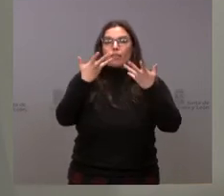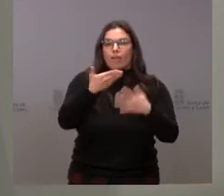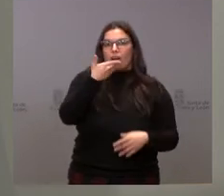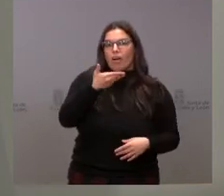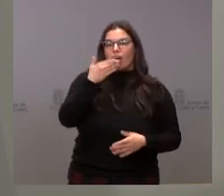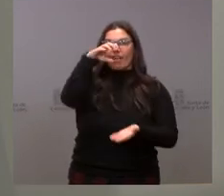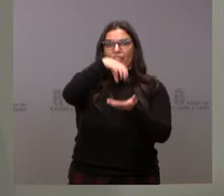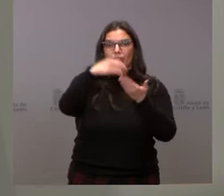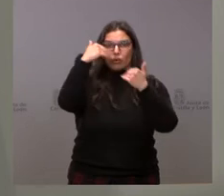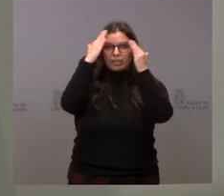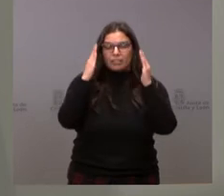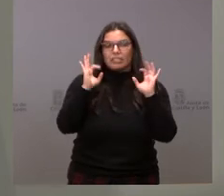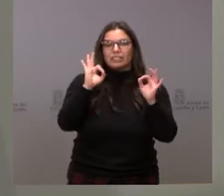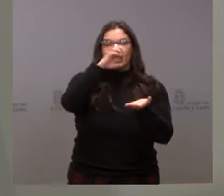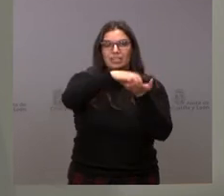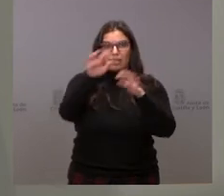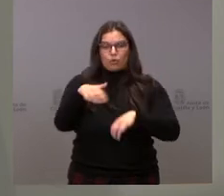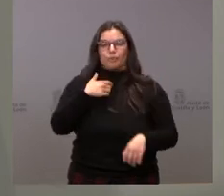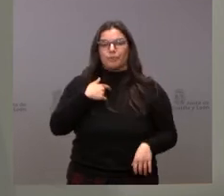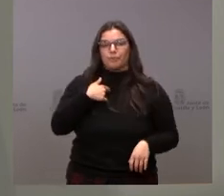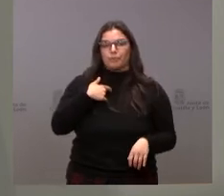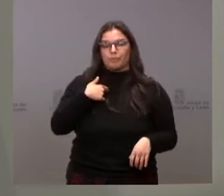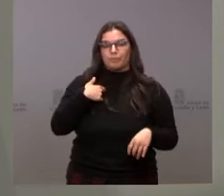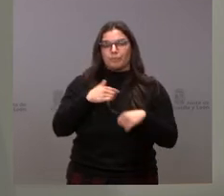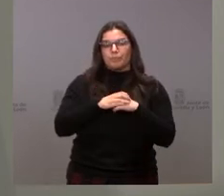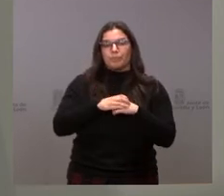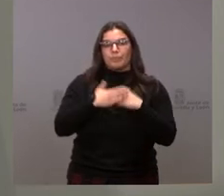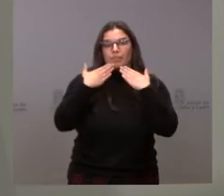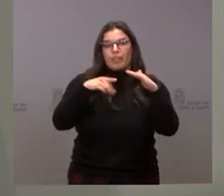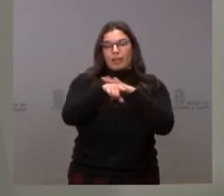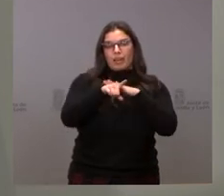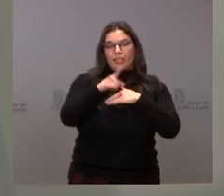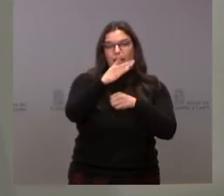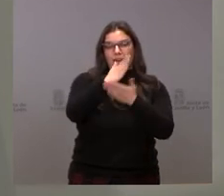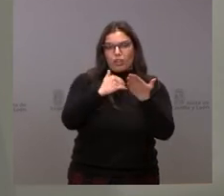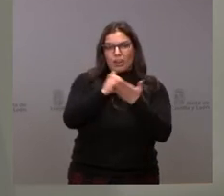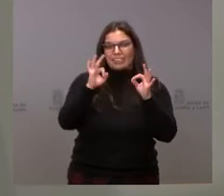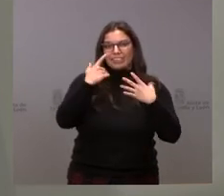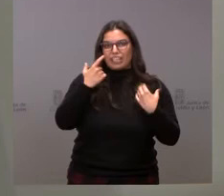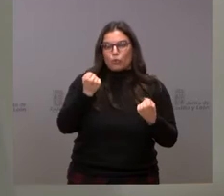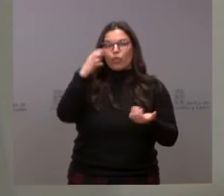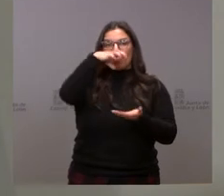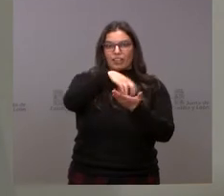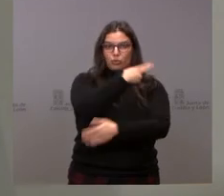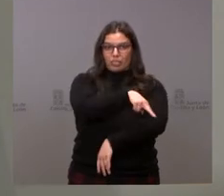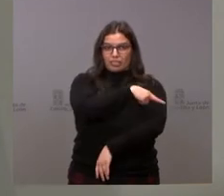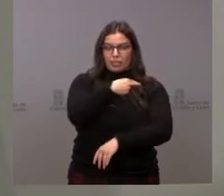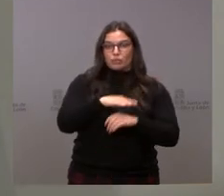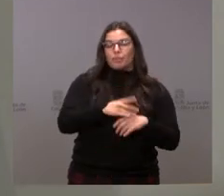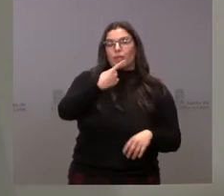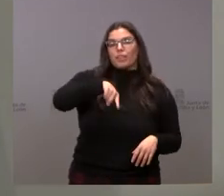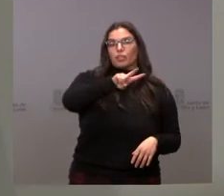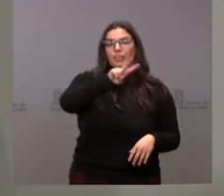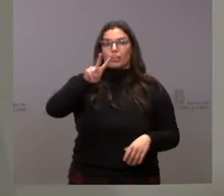asistenciales de castilla y león a través de la gerencia regional de salud los centros sanitarios 122